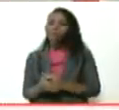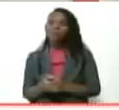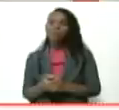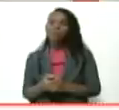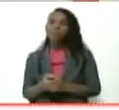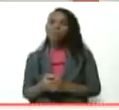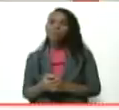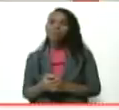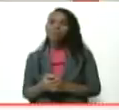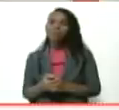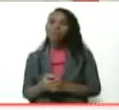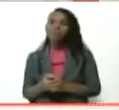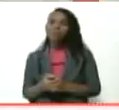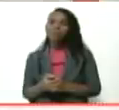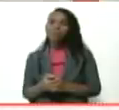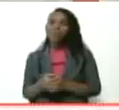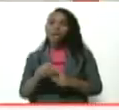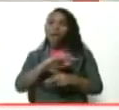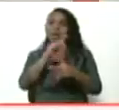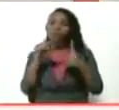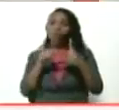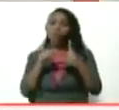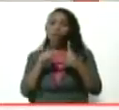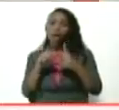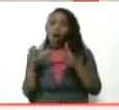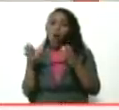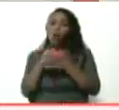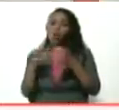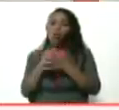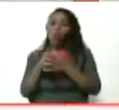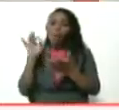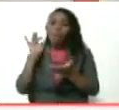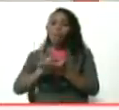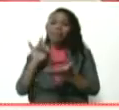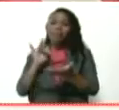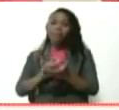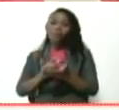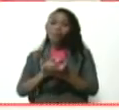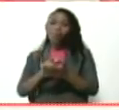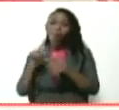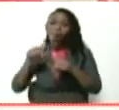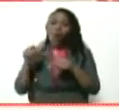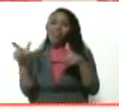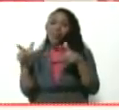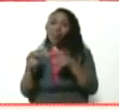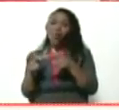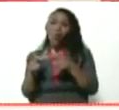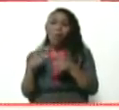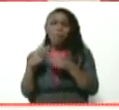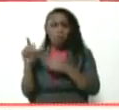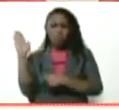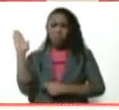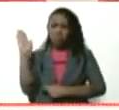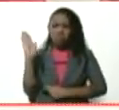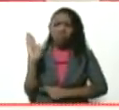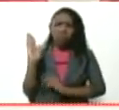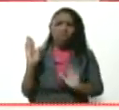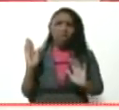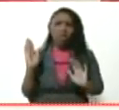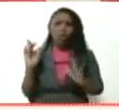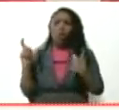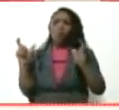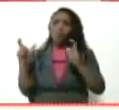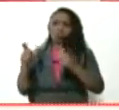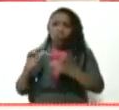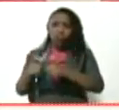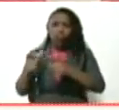comienza la segunda. Comité de postulaciones, creo que hoy tiene reunión, hoy casualmente. Pero ellos han venido